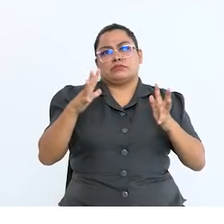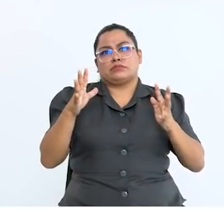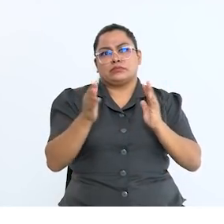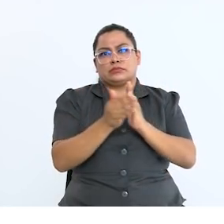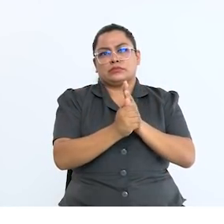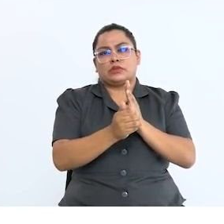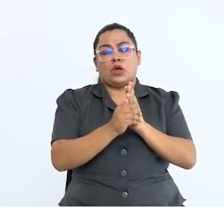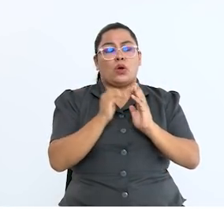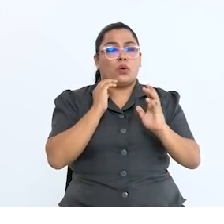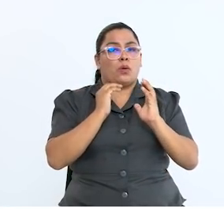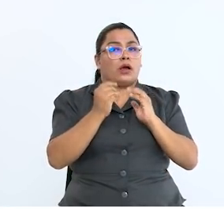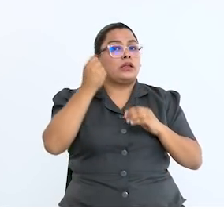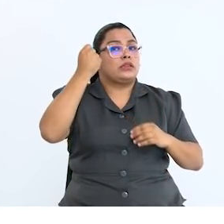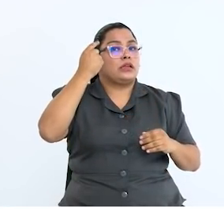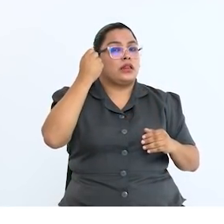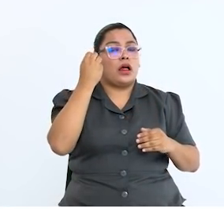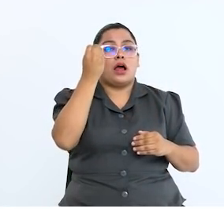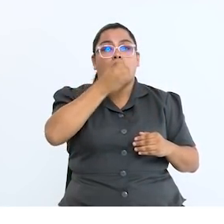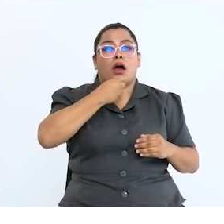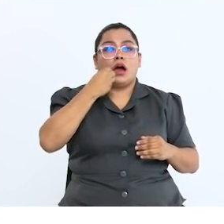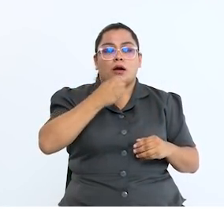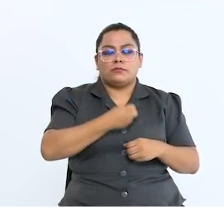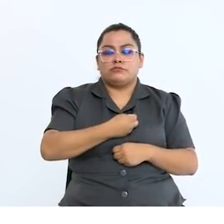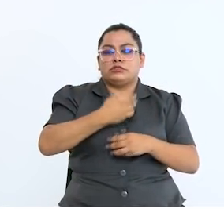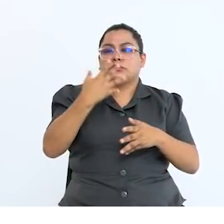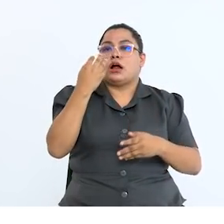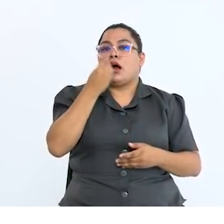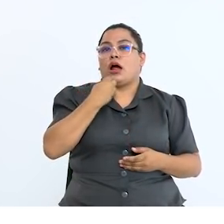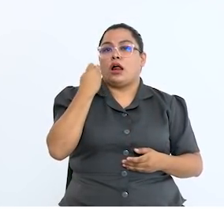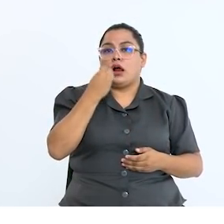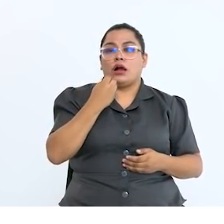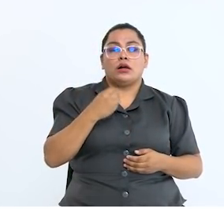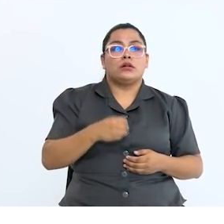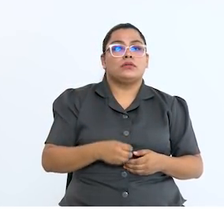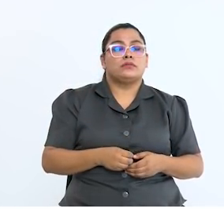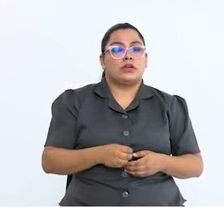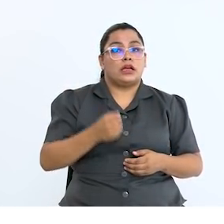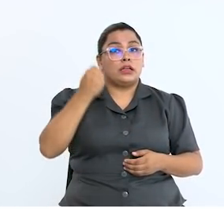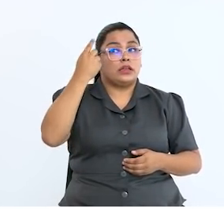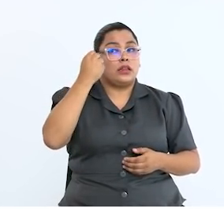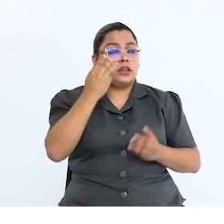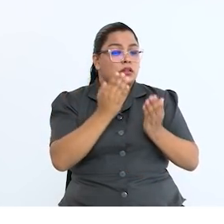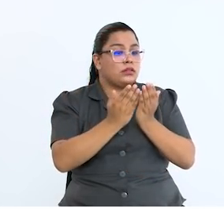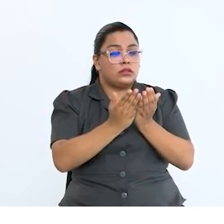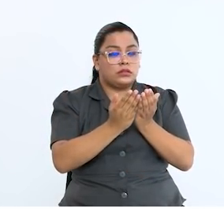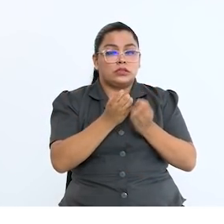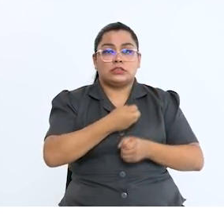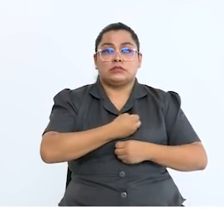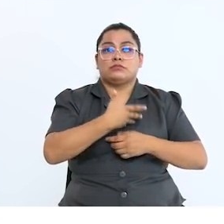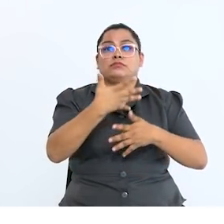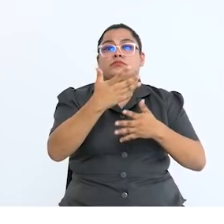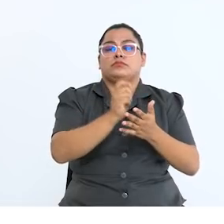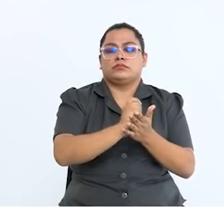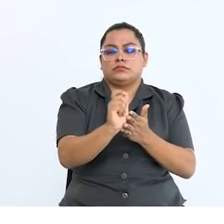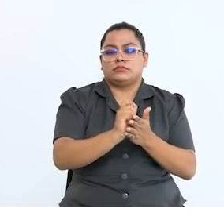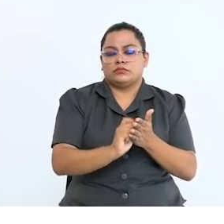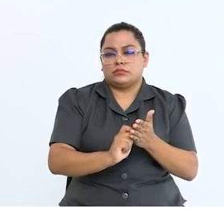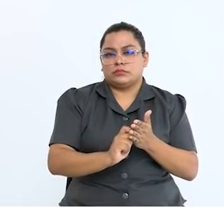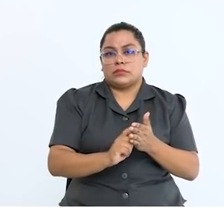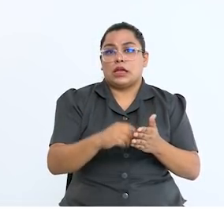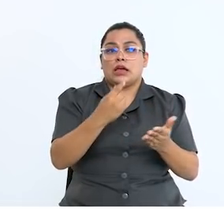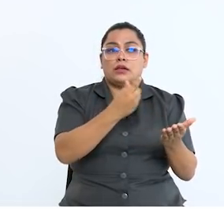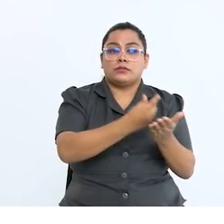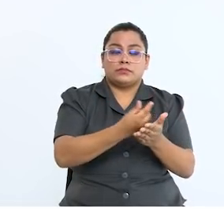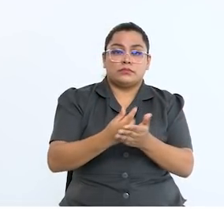macrohabilidades comunicativas, comprensión oral, expresión oral, comprensión lectora y expresión escrita.